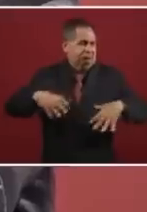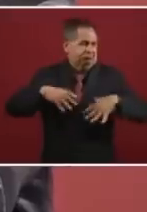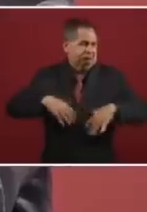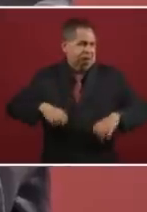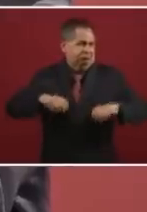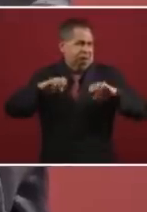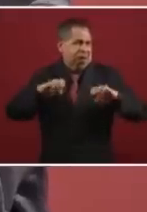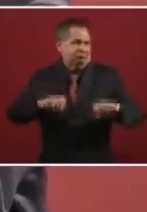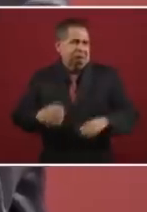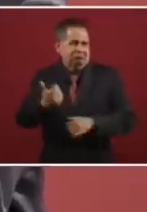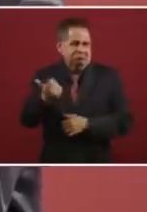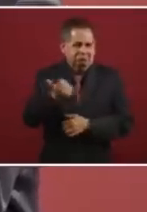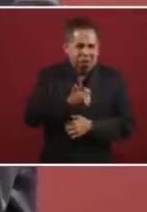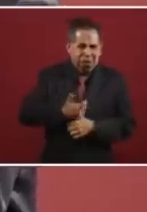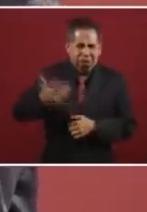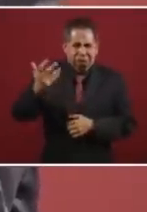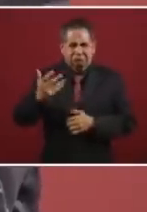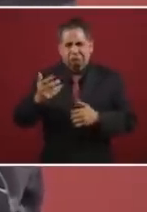marca